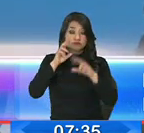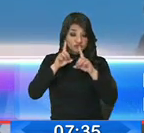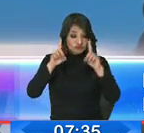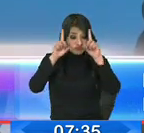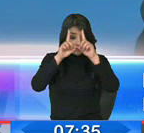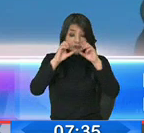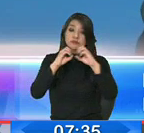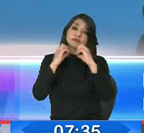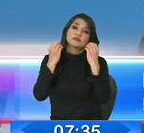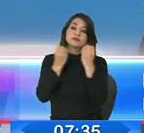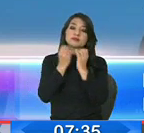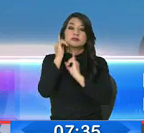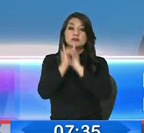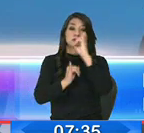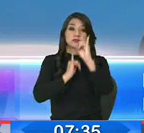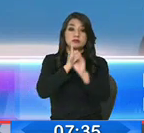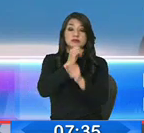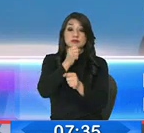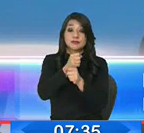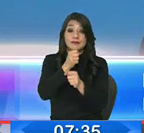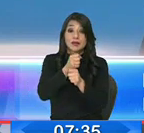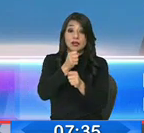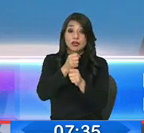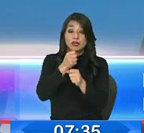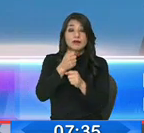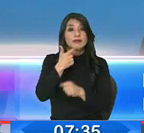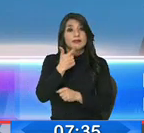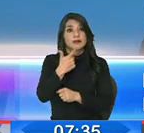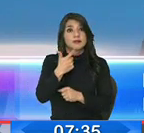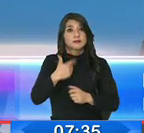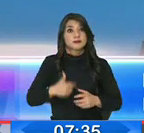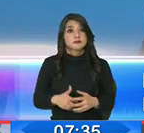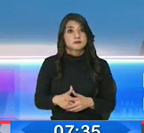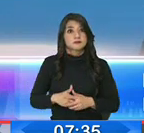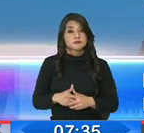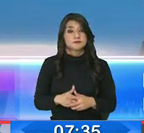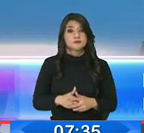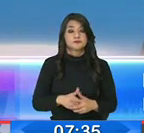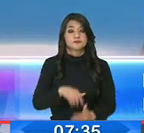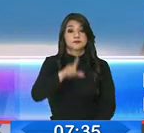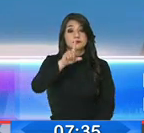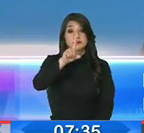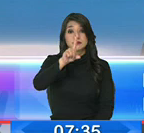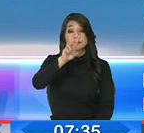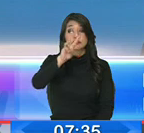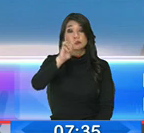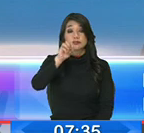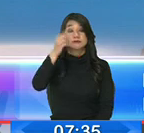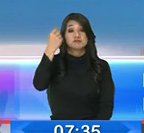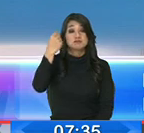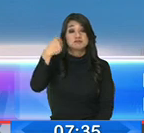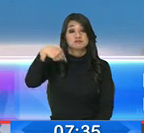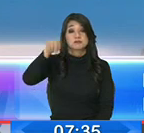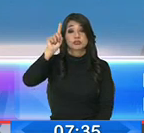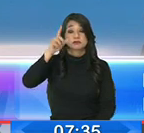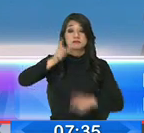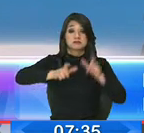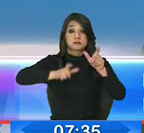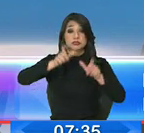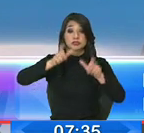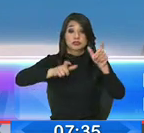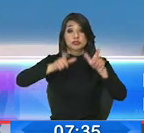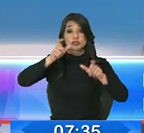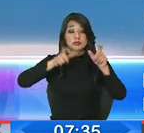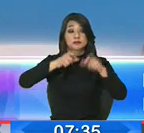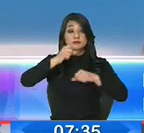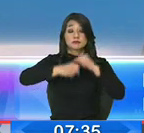Organización Internacional del Trabajo que creo que decía que 160 millones de personas en edad laboral